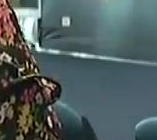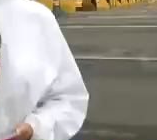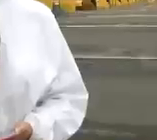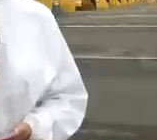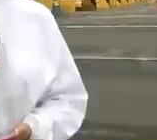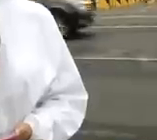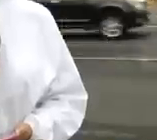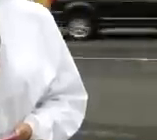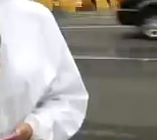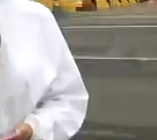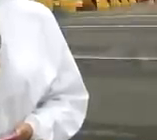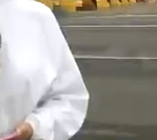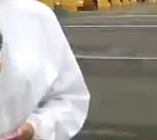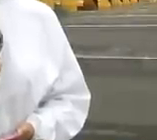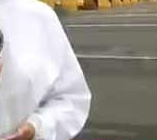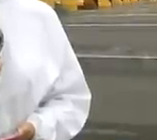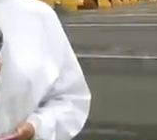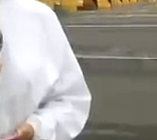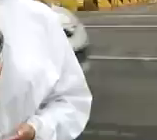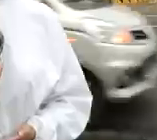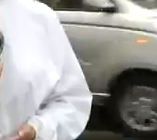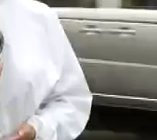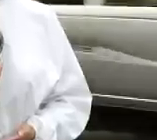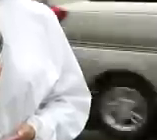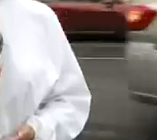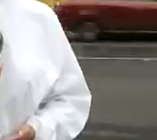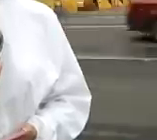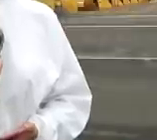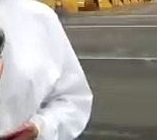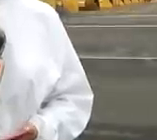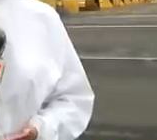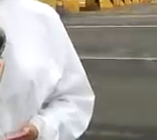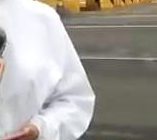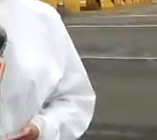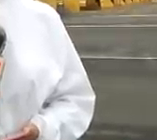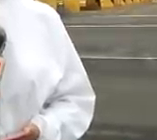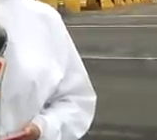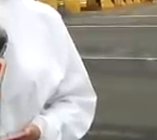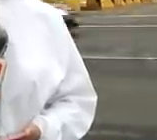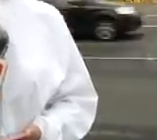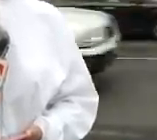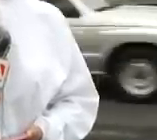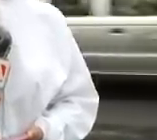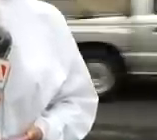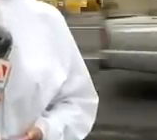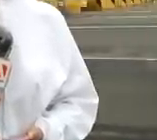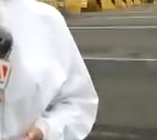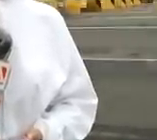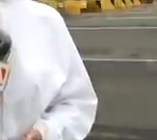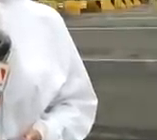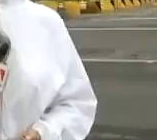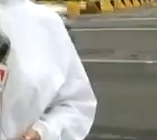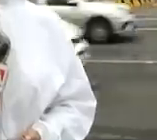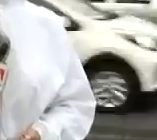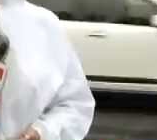los detalles. Buenos días. Estaremos pendientes entonces de tu informe más adelante. Ahora le vamos a dar el paso a Steffi. ¿Qué novedades nos